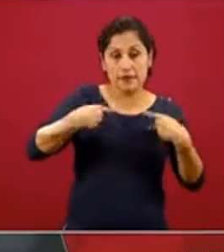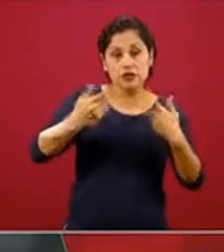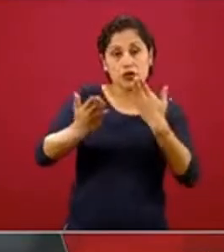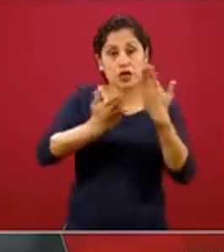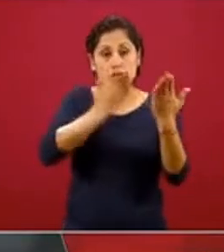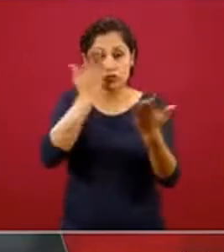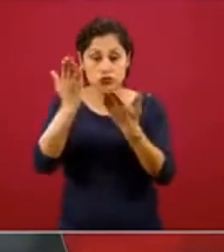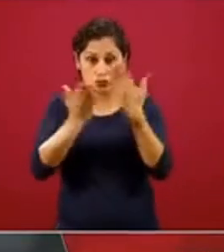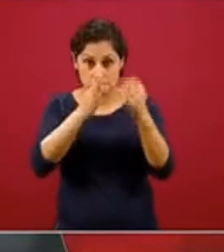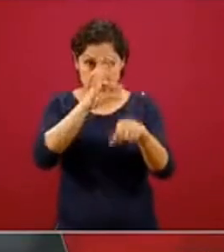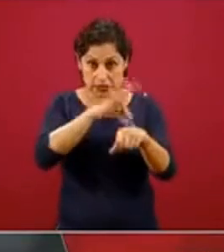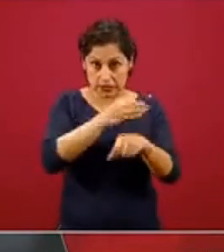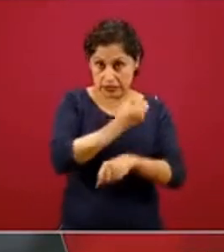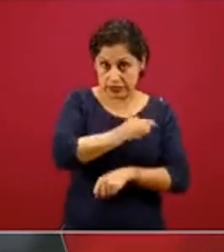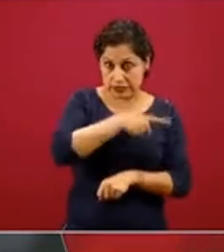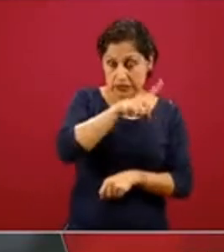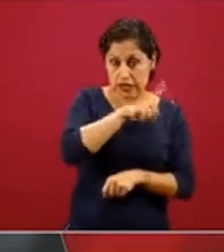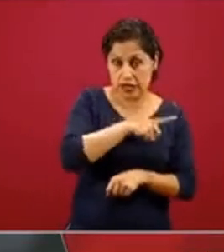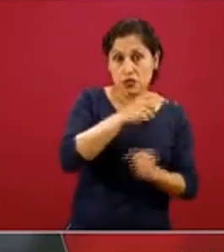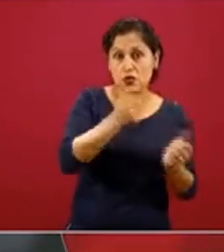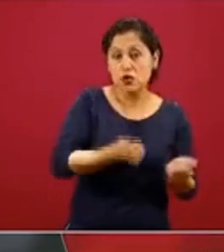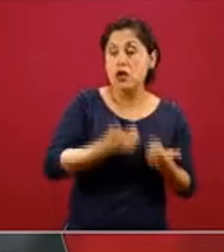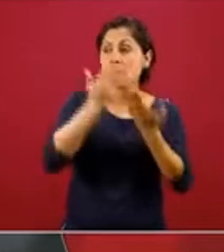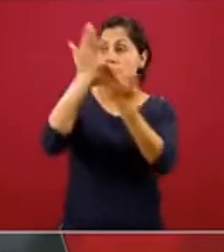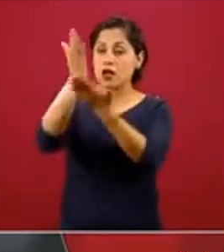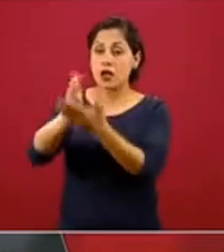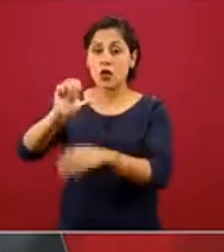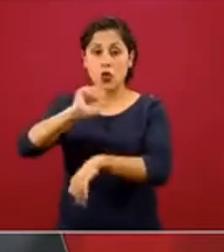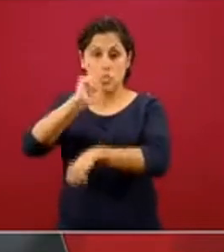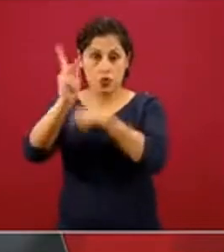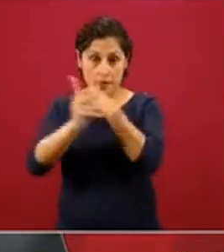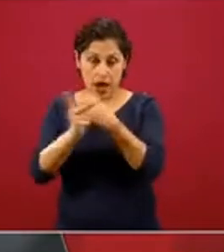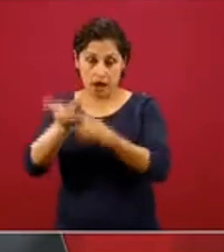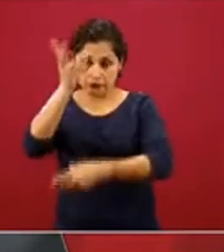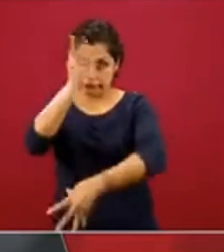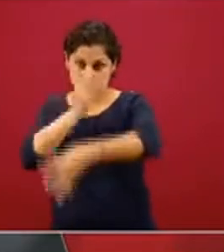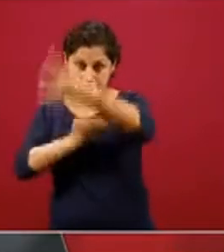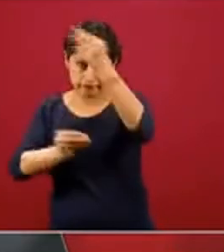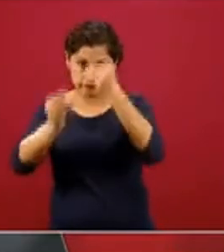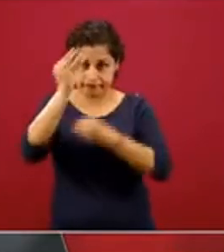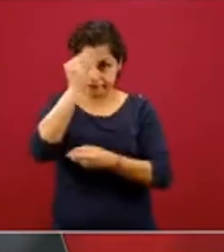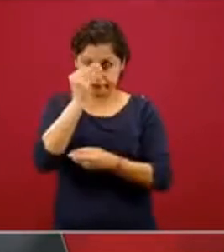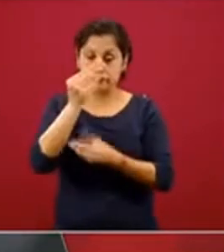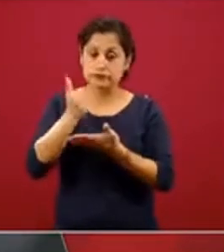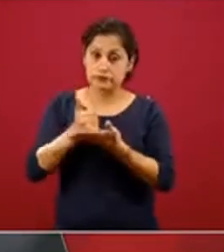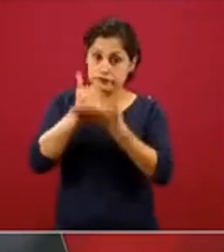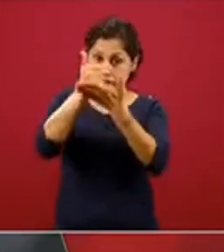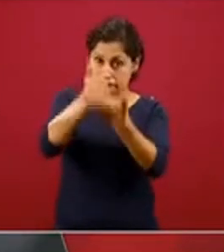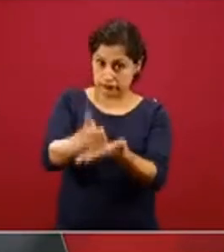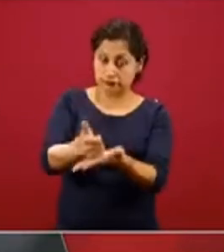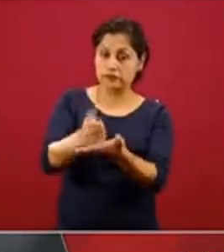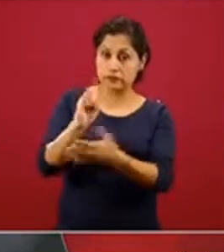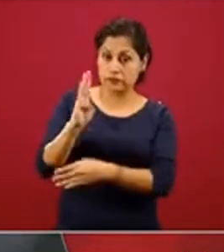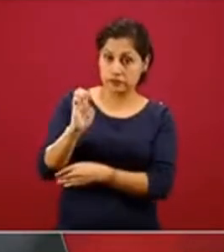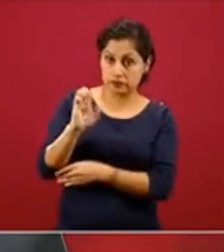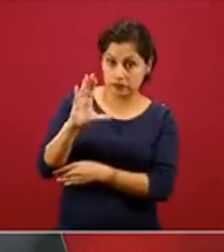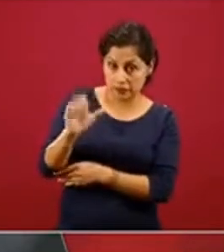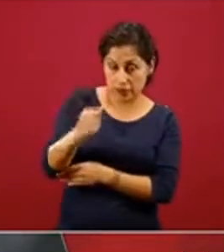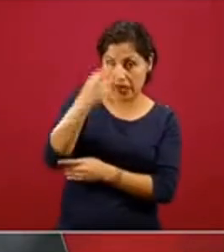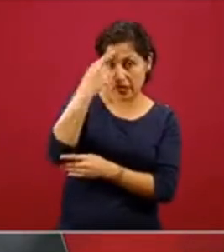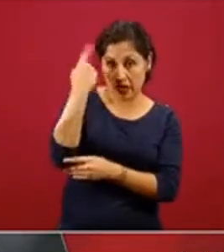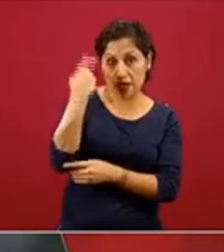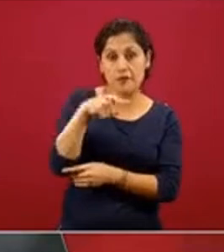jóvenes promesas en el campo de la salud a que se formen fuera con esquemas que faciliten